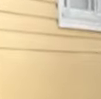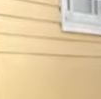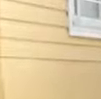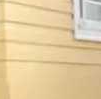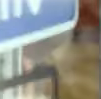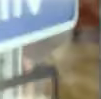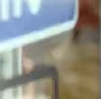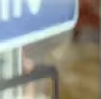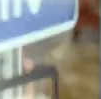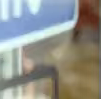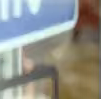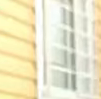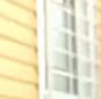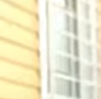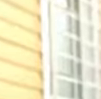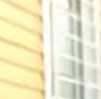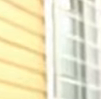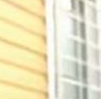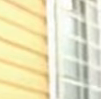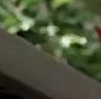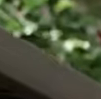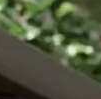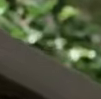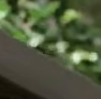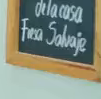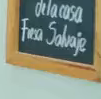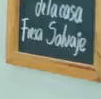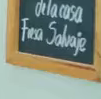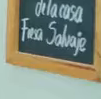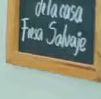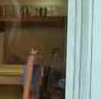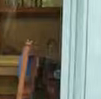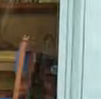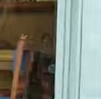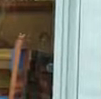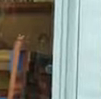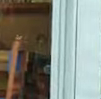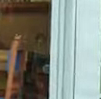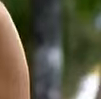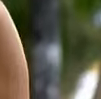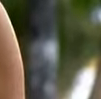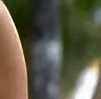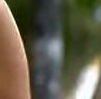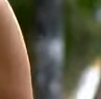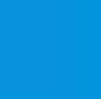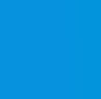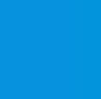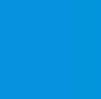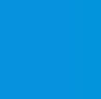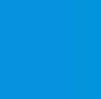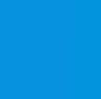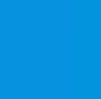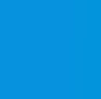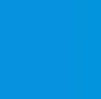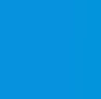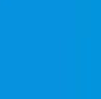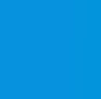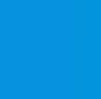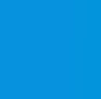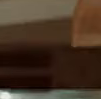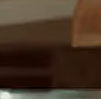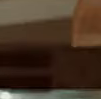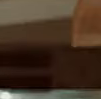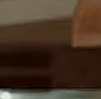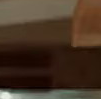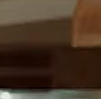Tu negocio se transforma cuando creen en él. Por eso en BN Pymes creamos el programa de acompañamiento Mi Negocio, un programa